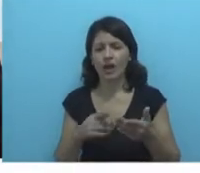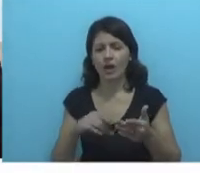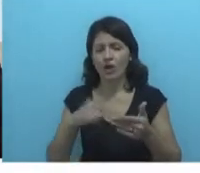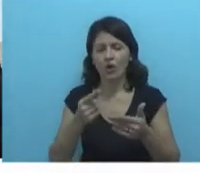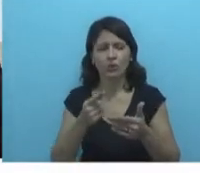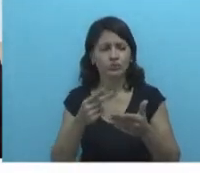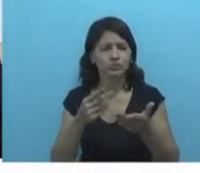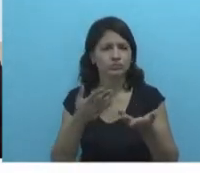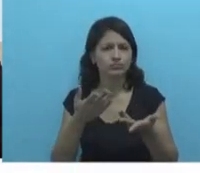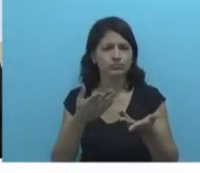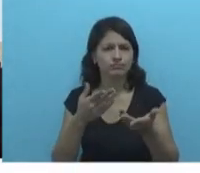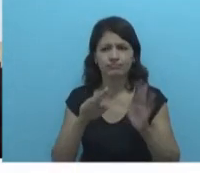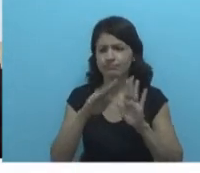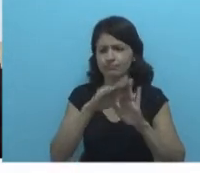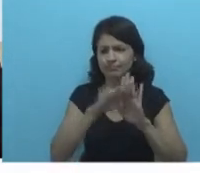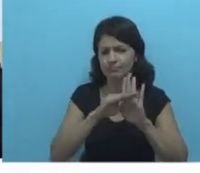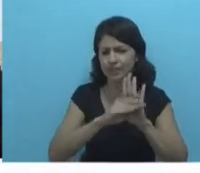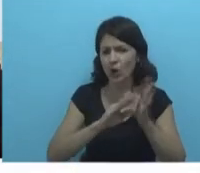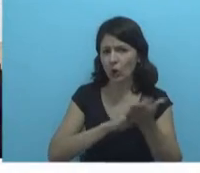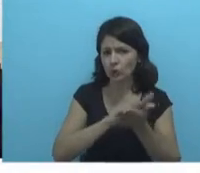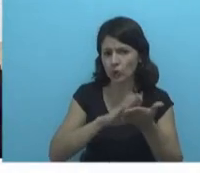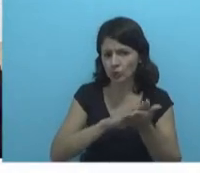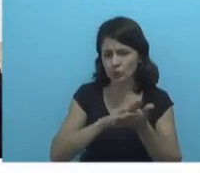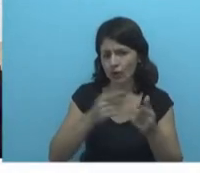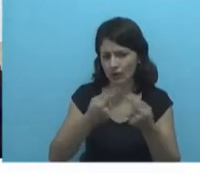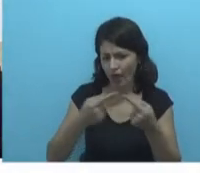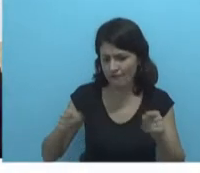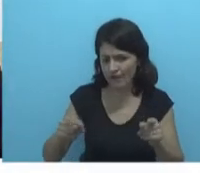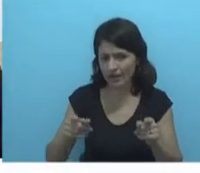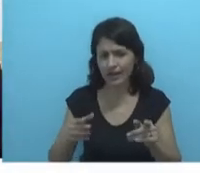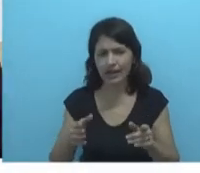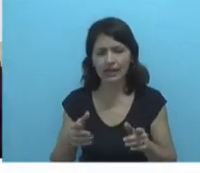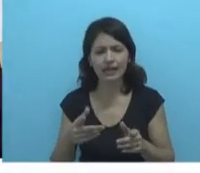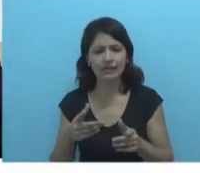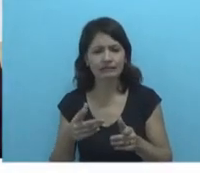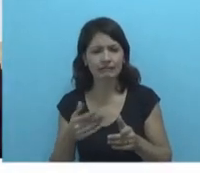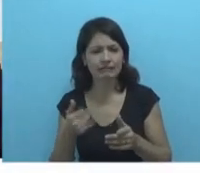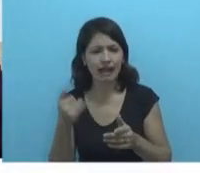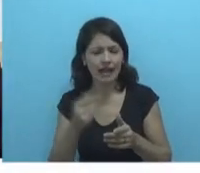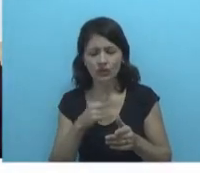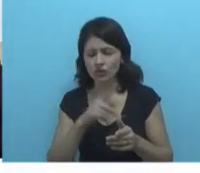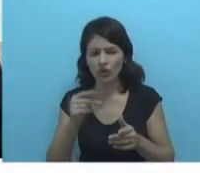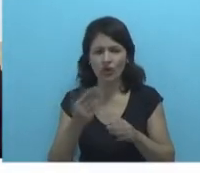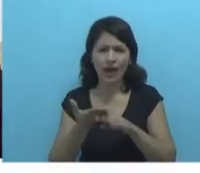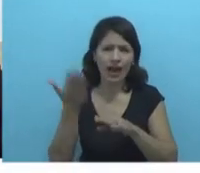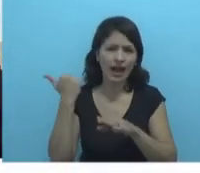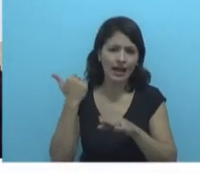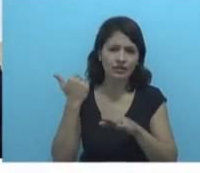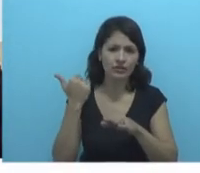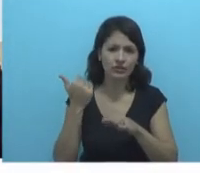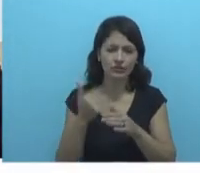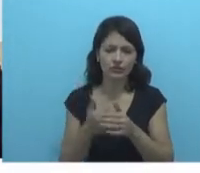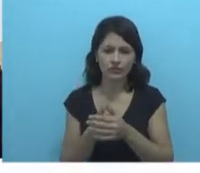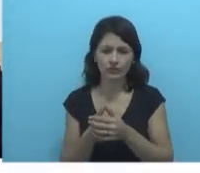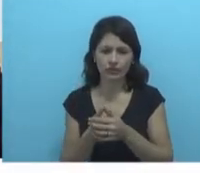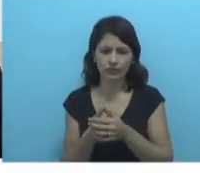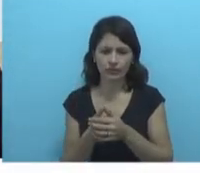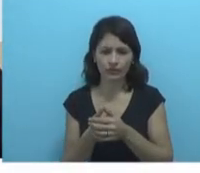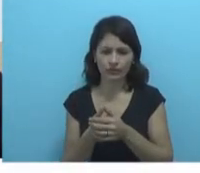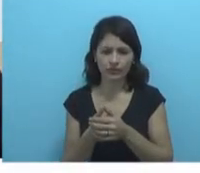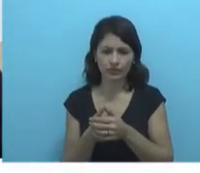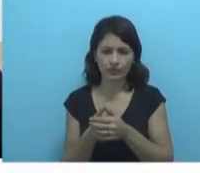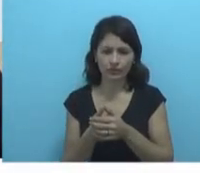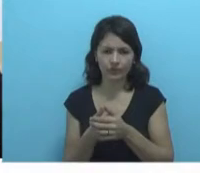hacer hoy, desde el análisis de lo que fue el proceso histórico anterior, nefasto para la cadena de la